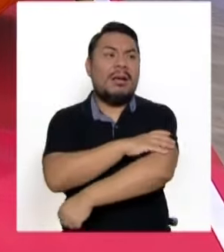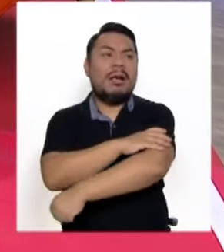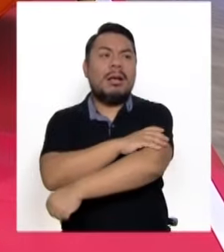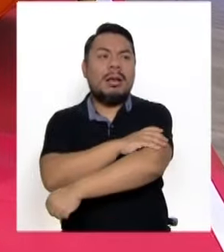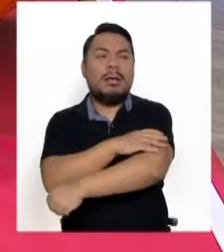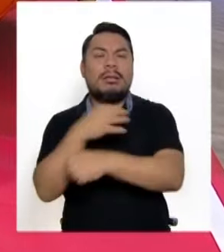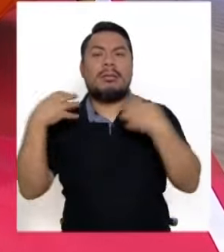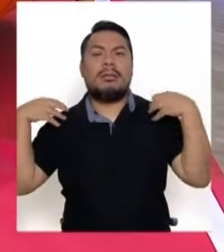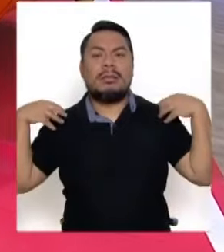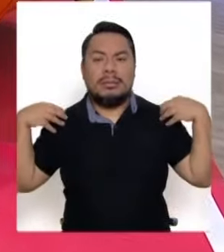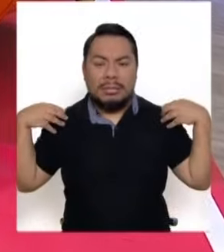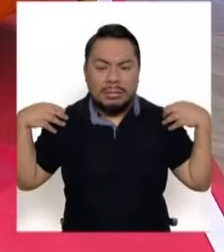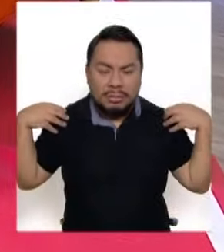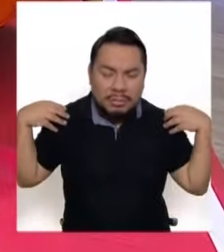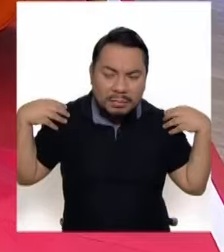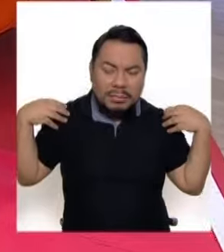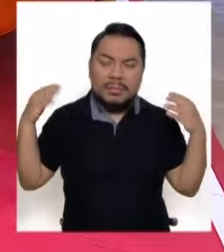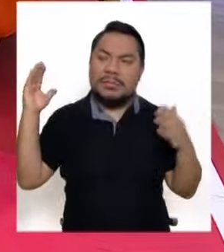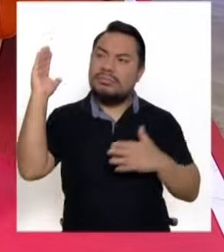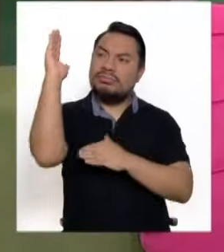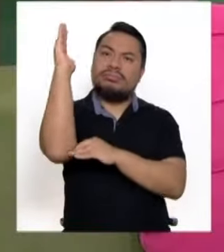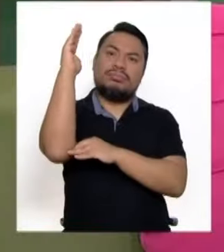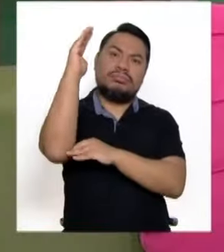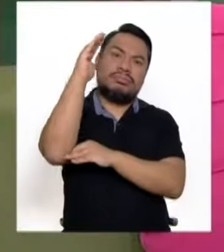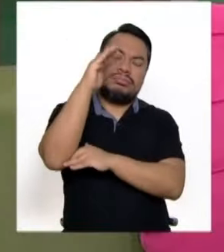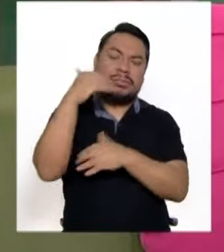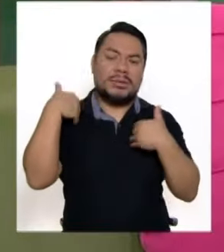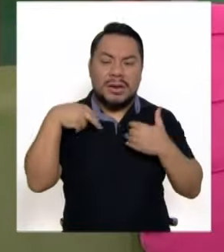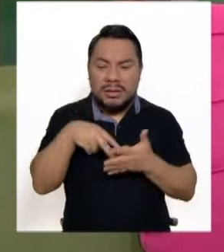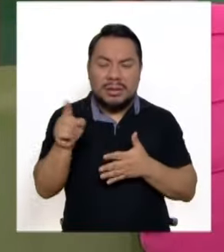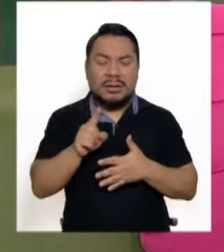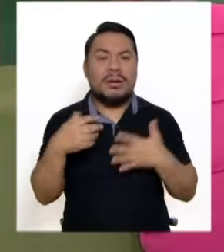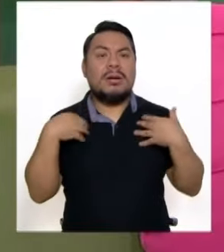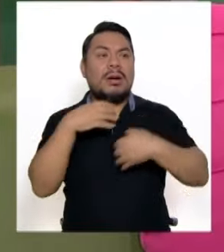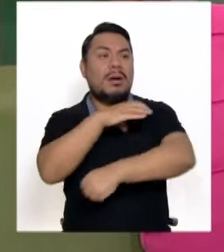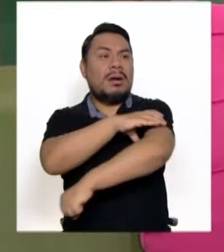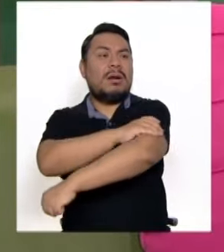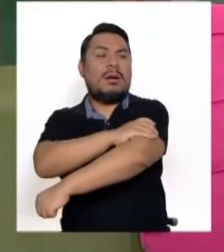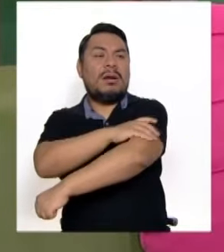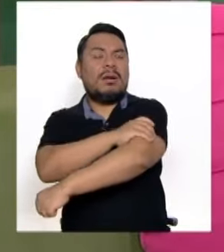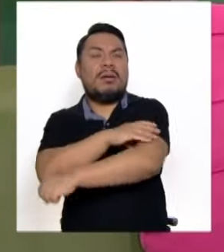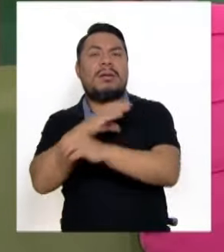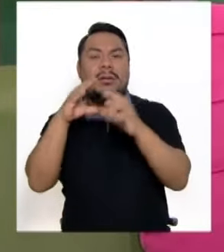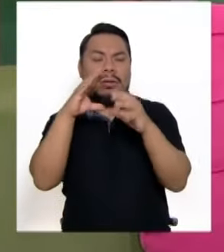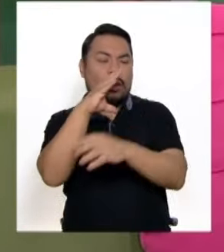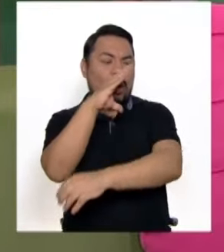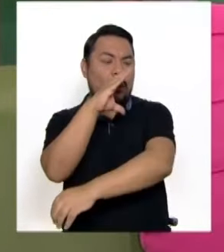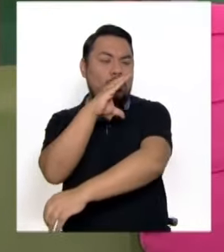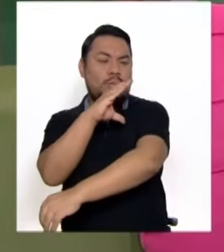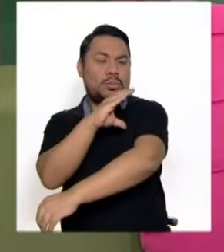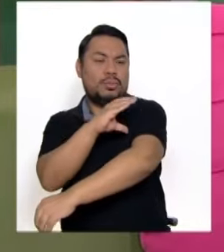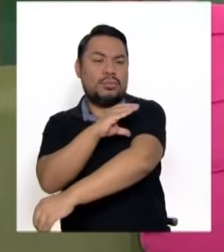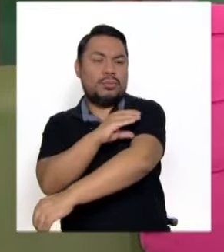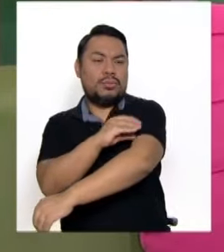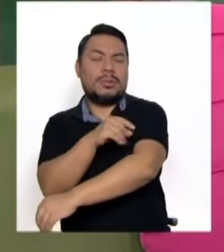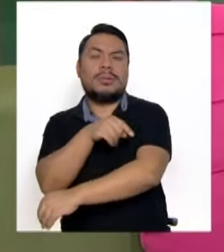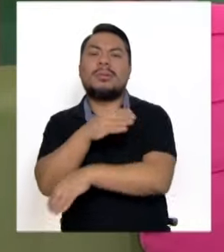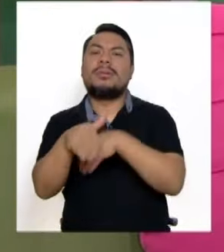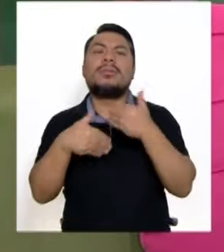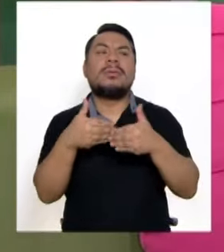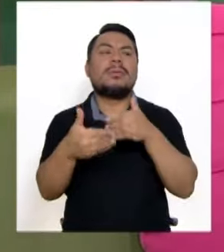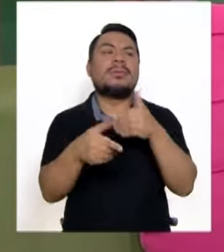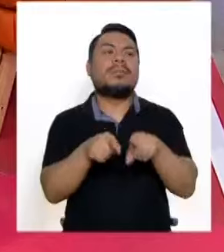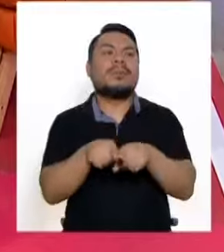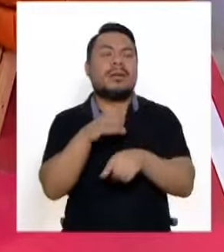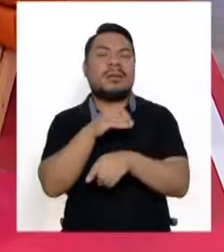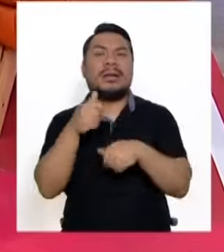a agacharse, ya no puede caminar adecuadamente, su masa muscular empieza a disminuir y entonces eso nos habla que hay todo un proceso